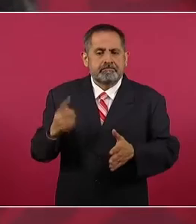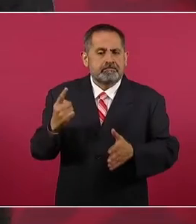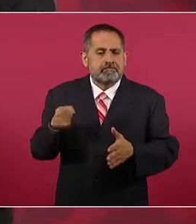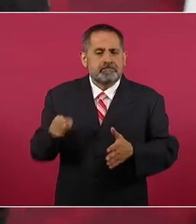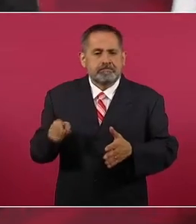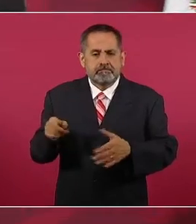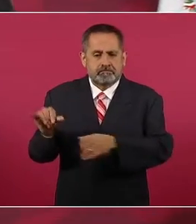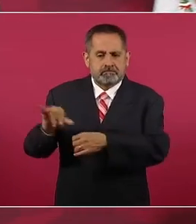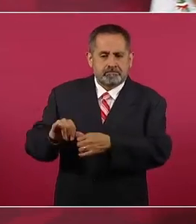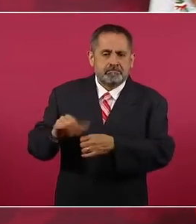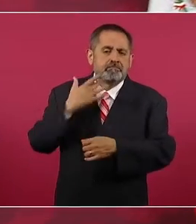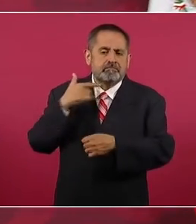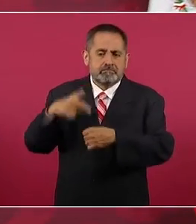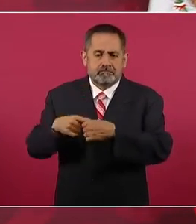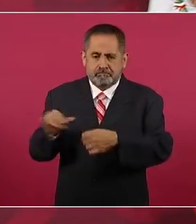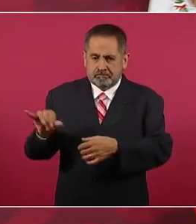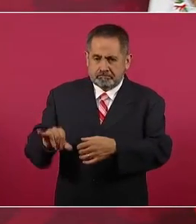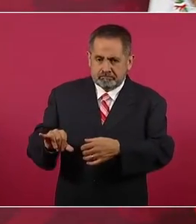con diésel